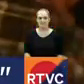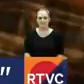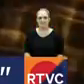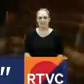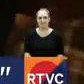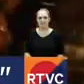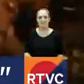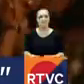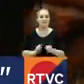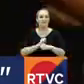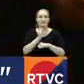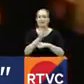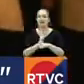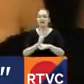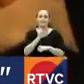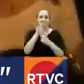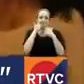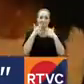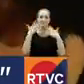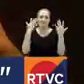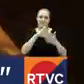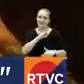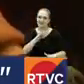La salsa es el baile más popular en Cali.